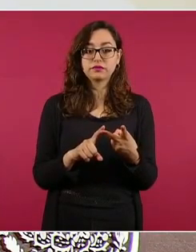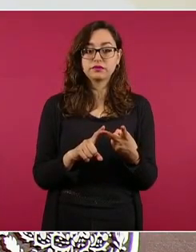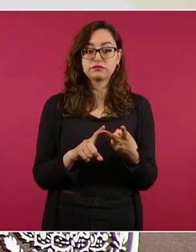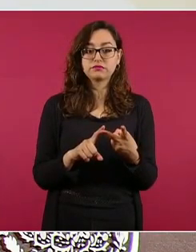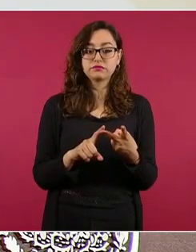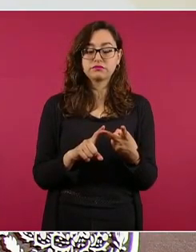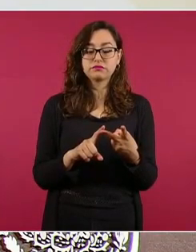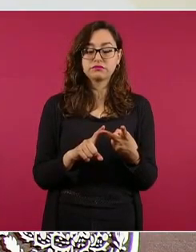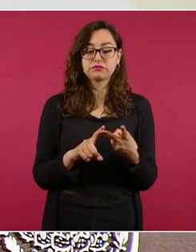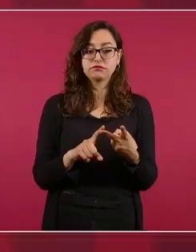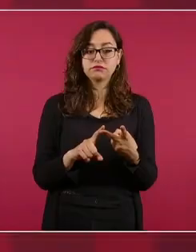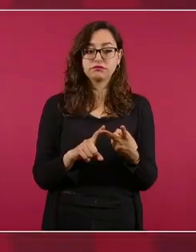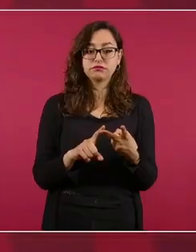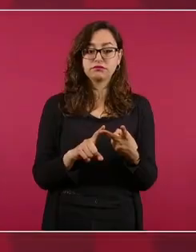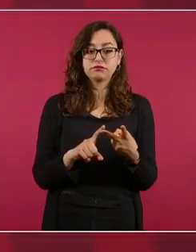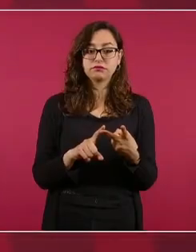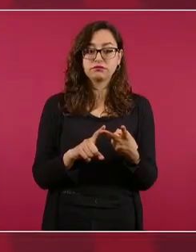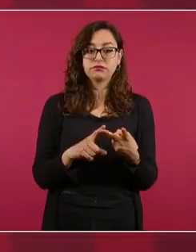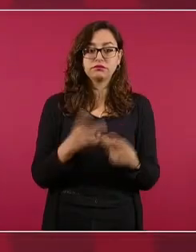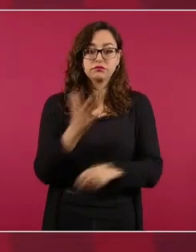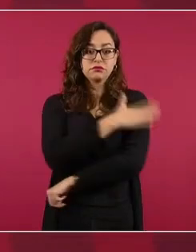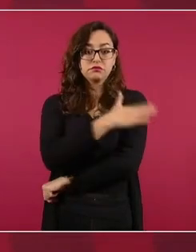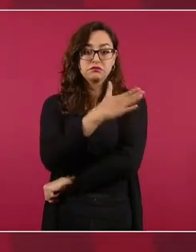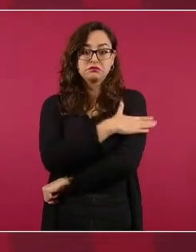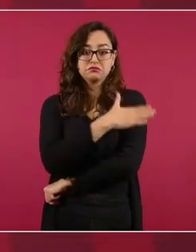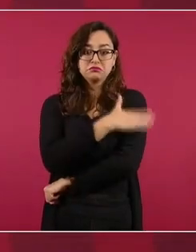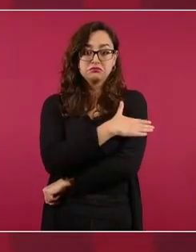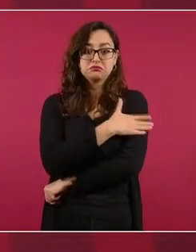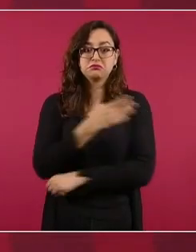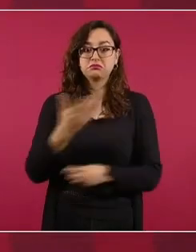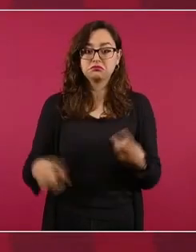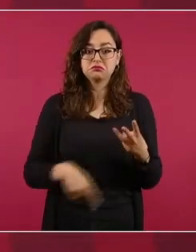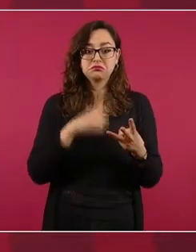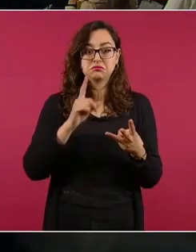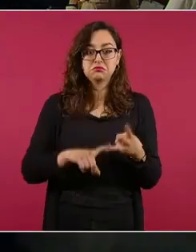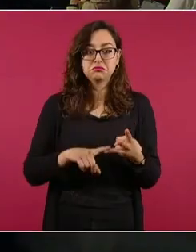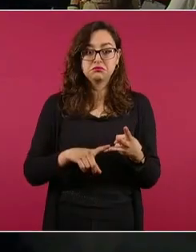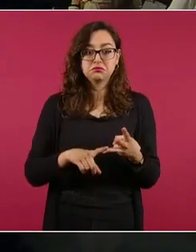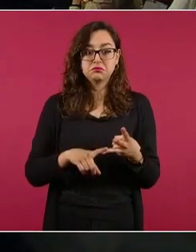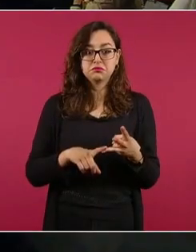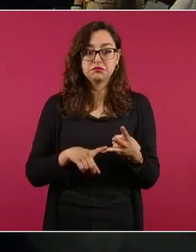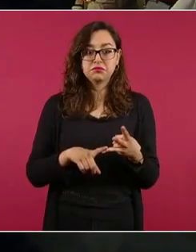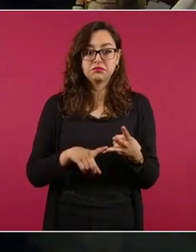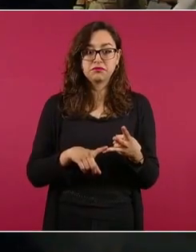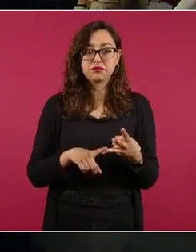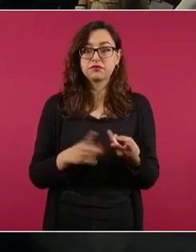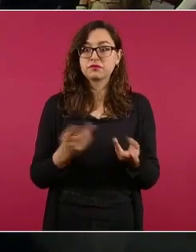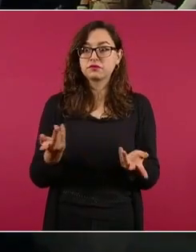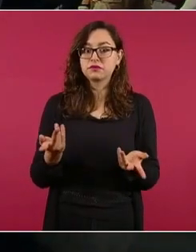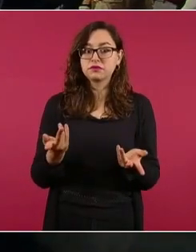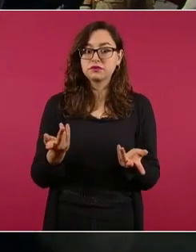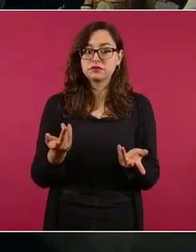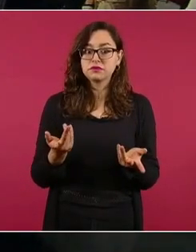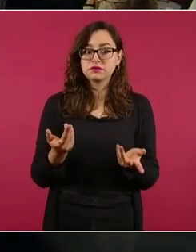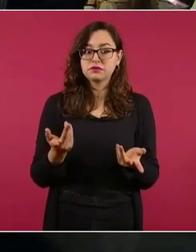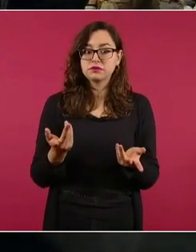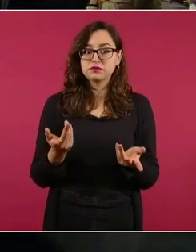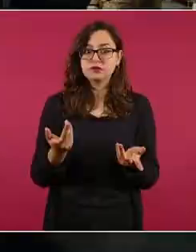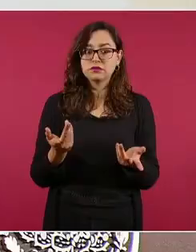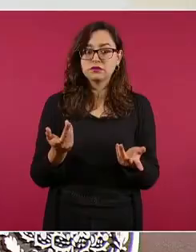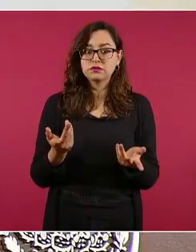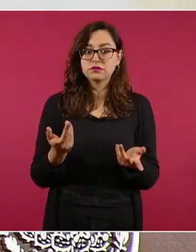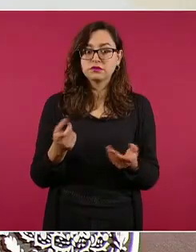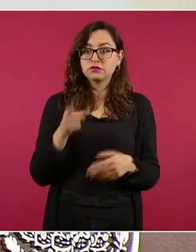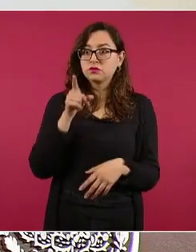tiroides, para la hipertensión. Pero que no se les hizo tomar para un padecimiento. No, no